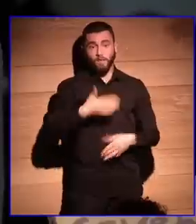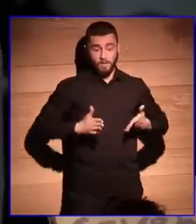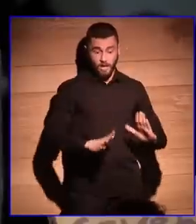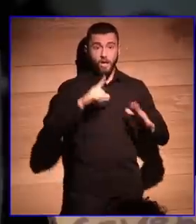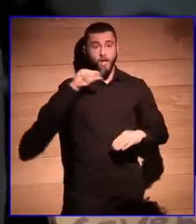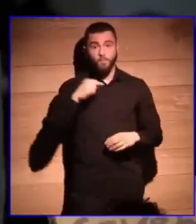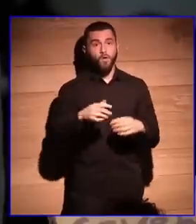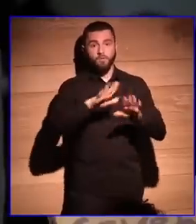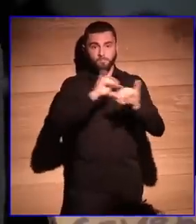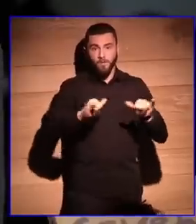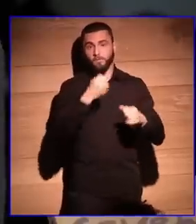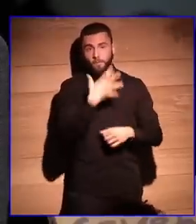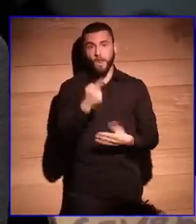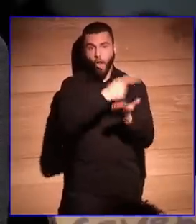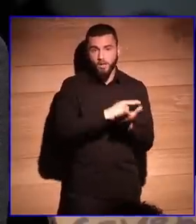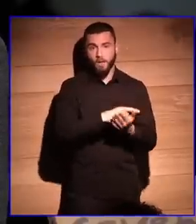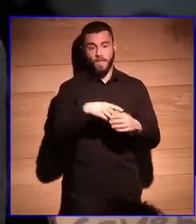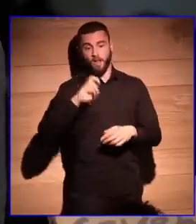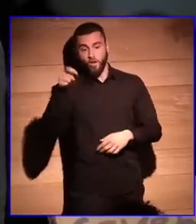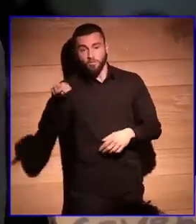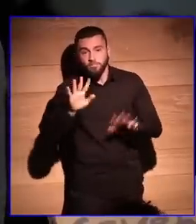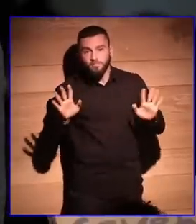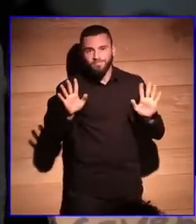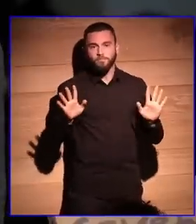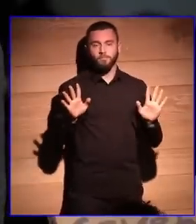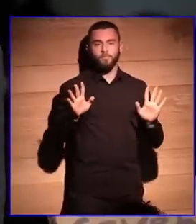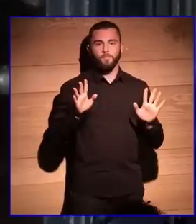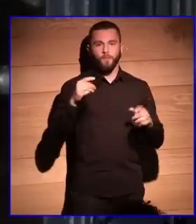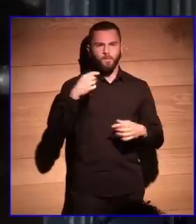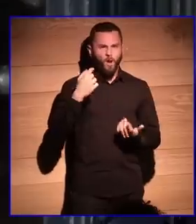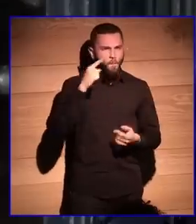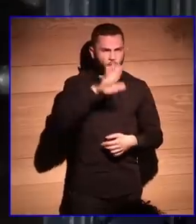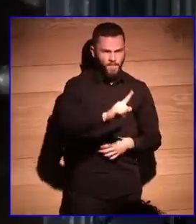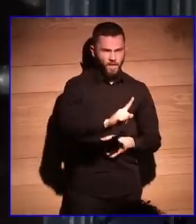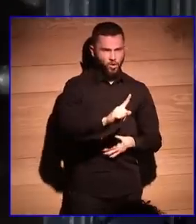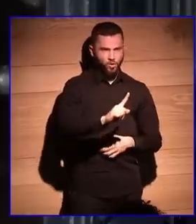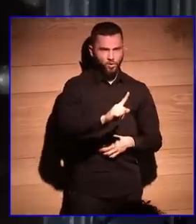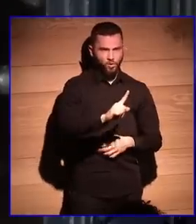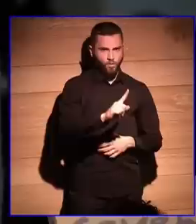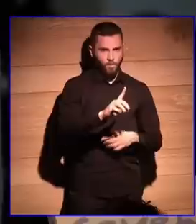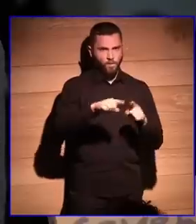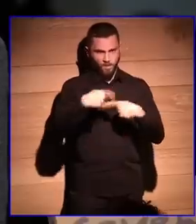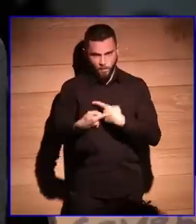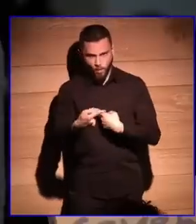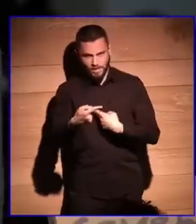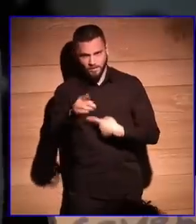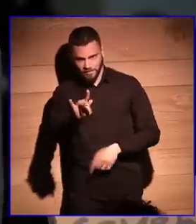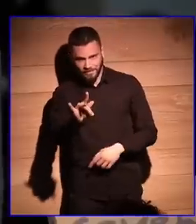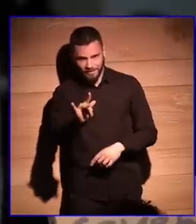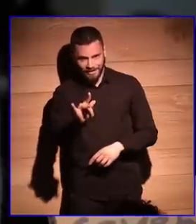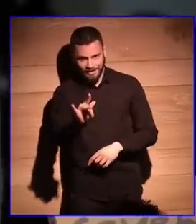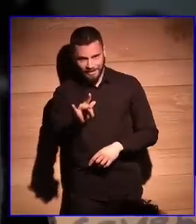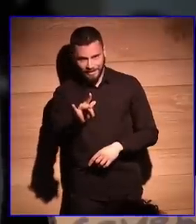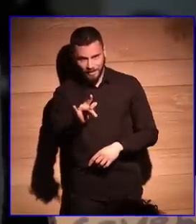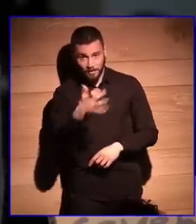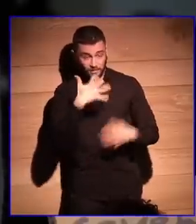al otro le parece bien, bien está. Porque en no, el fondo, pero no le parecía, ¿te acuerdas? No le parecía, pero luego se avino. Pero en todo caso,